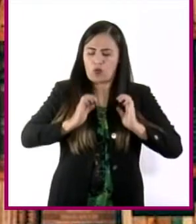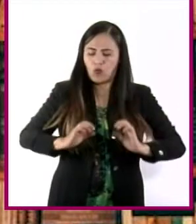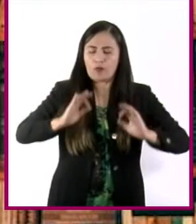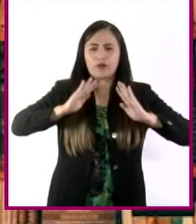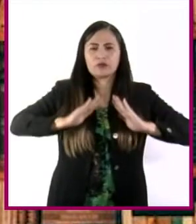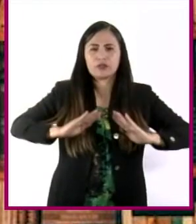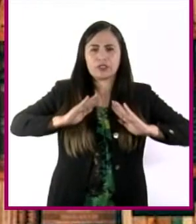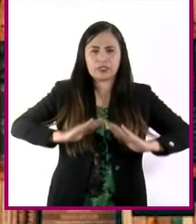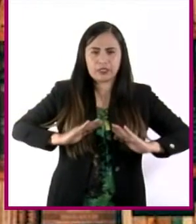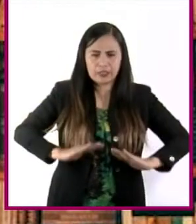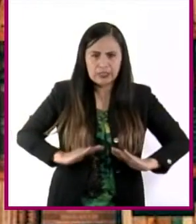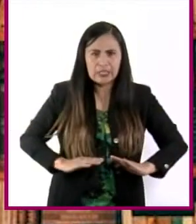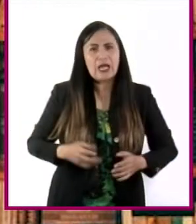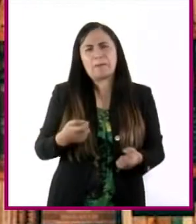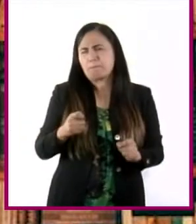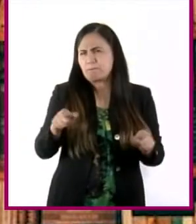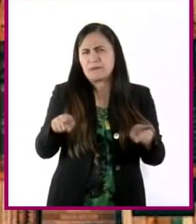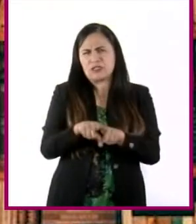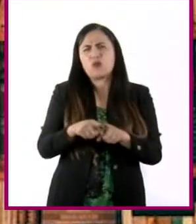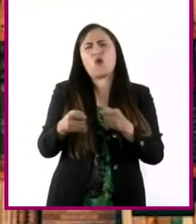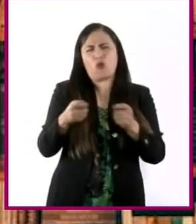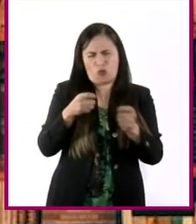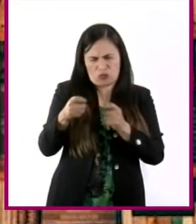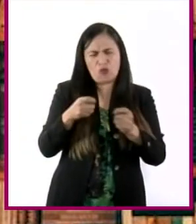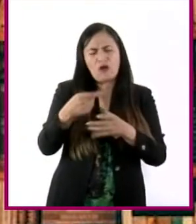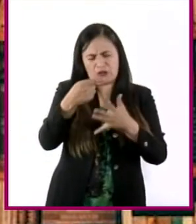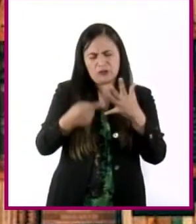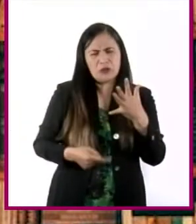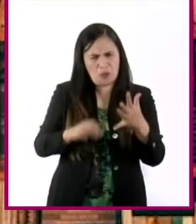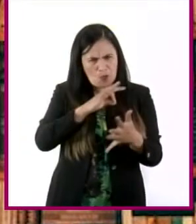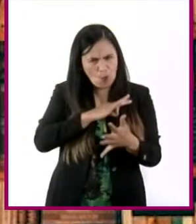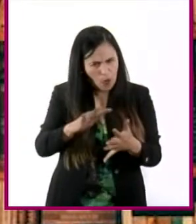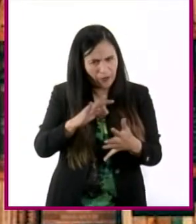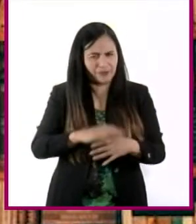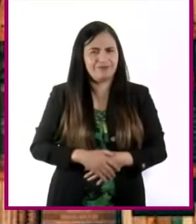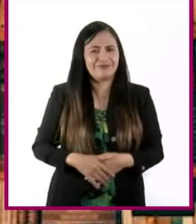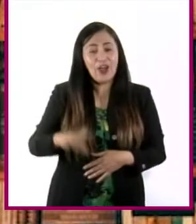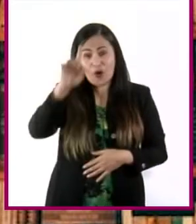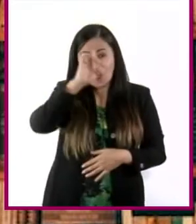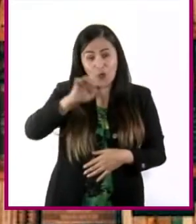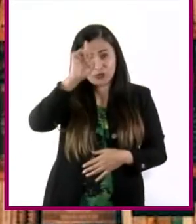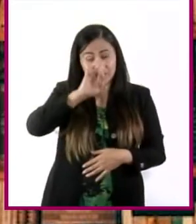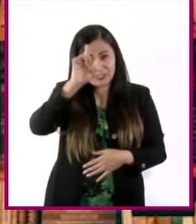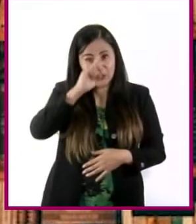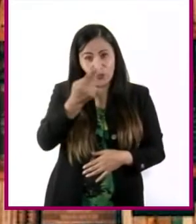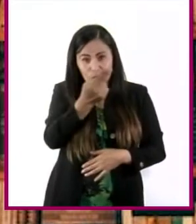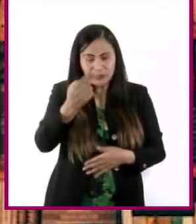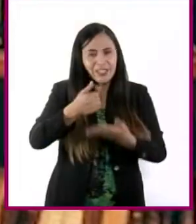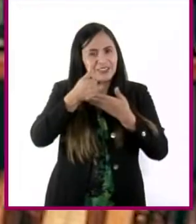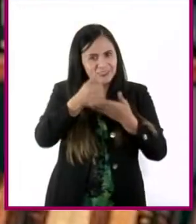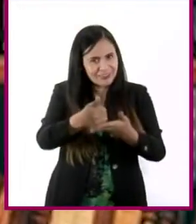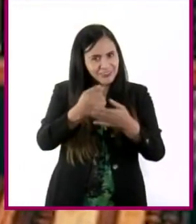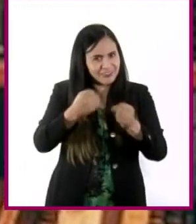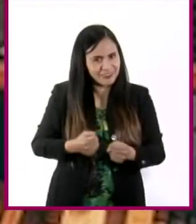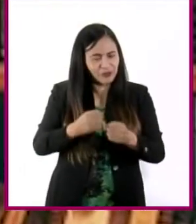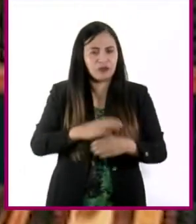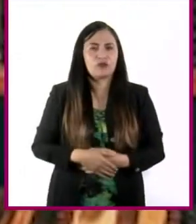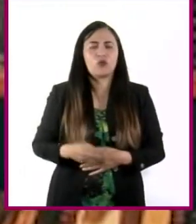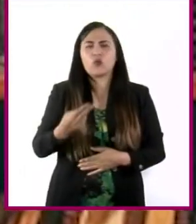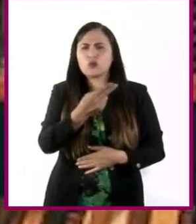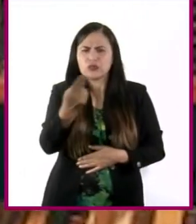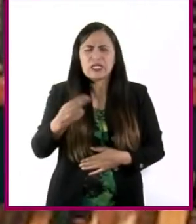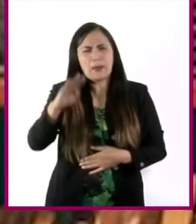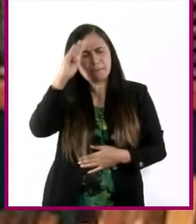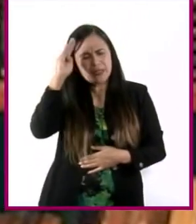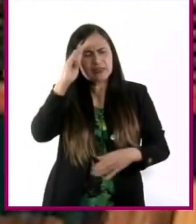otras formas de trabajar esos temores, así que tranqui. Veamos algunos tips que los ayudarán. Piensen en